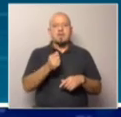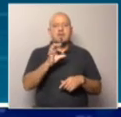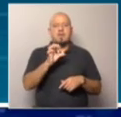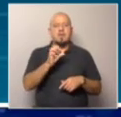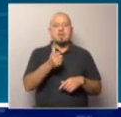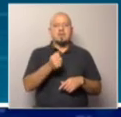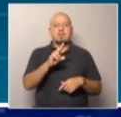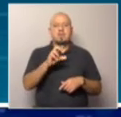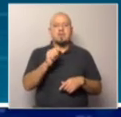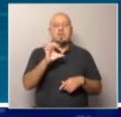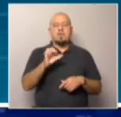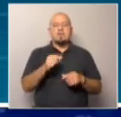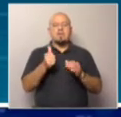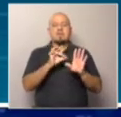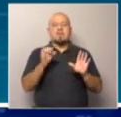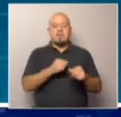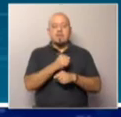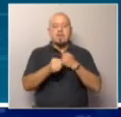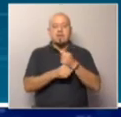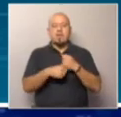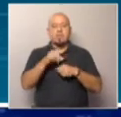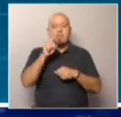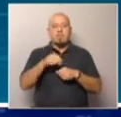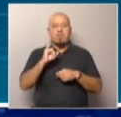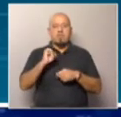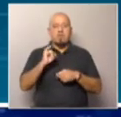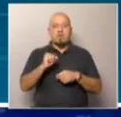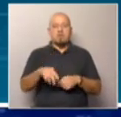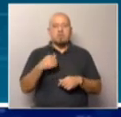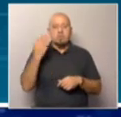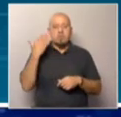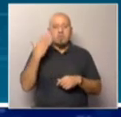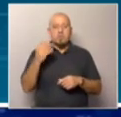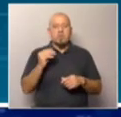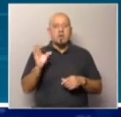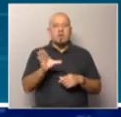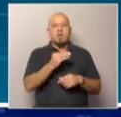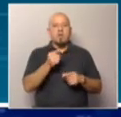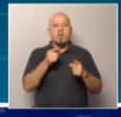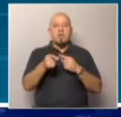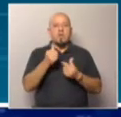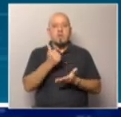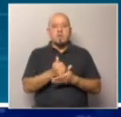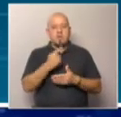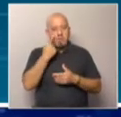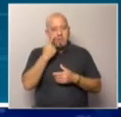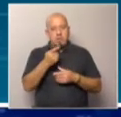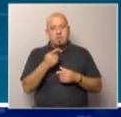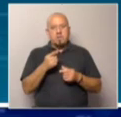como decíamos, festeja los 60 años ahora el 1 de mayo, así que le mandamos un saludo a todos los vecinos que justamente están mirando